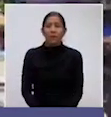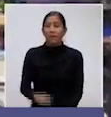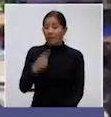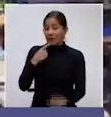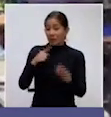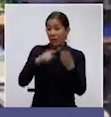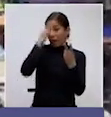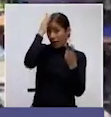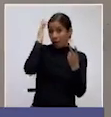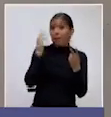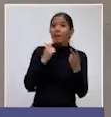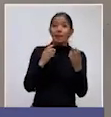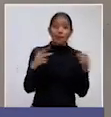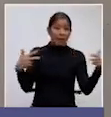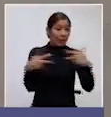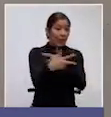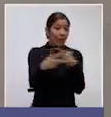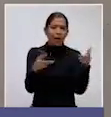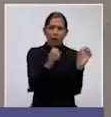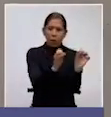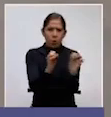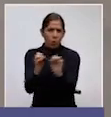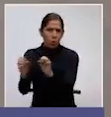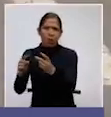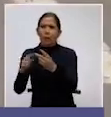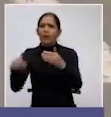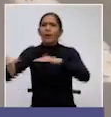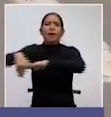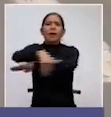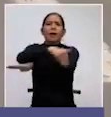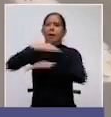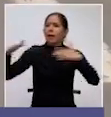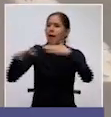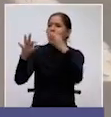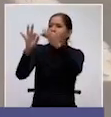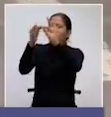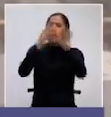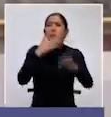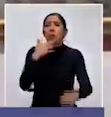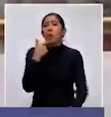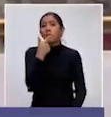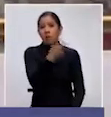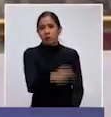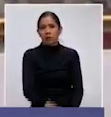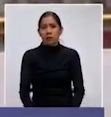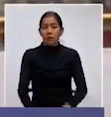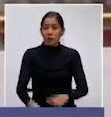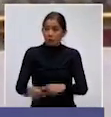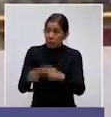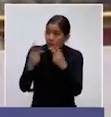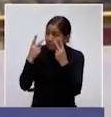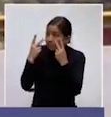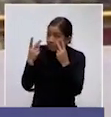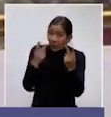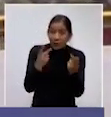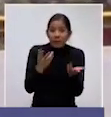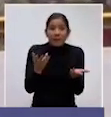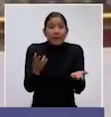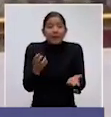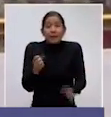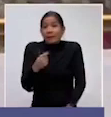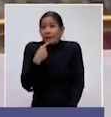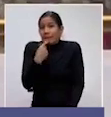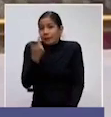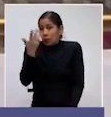transporte público, además del mejoramiento de calles y avenidas. ¿Qué podemos decir? Creo que no hay obras. Estamos